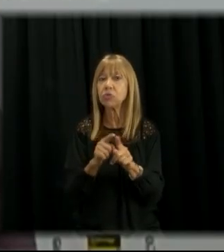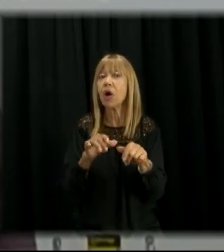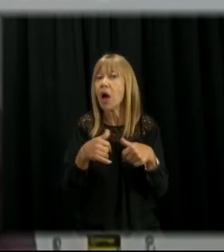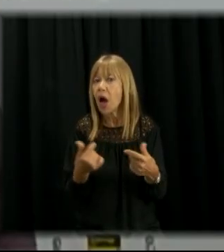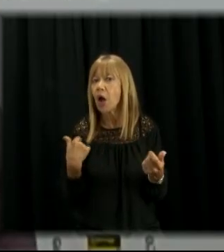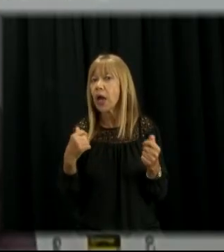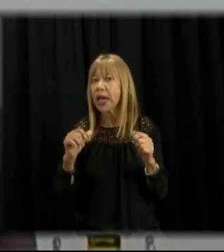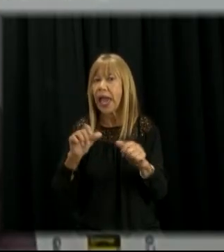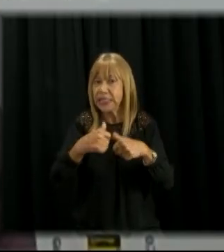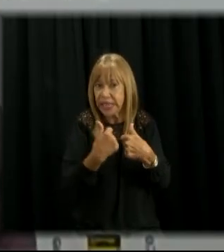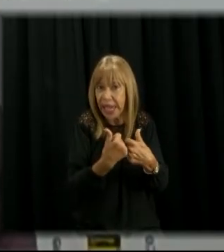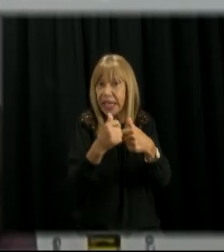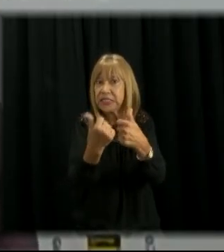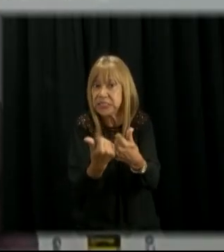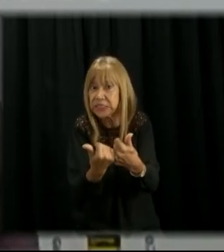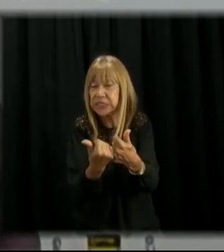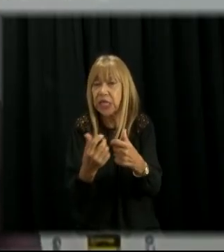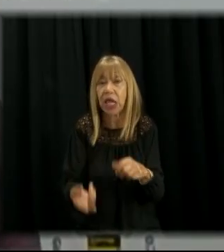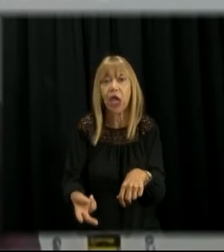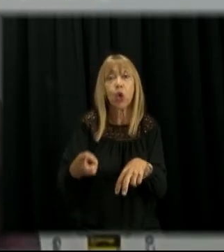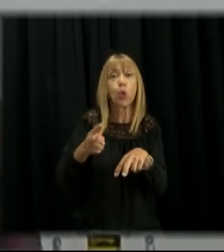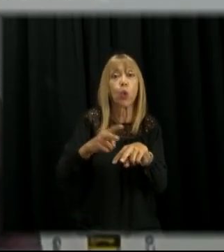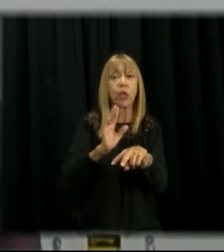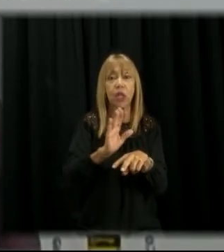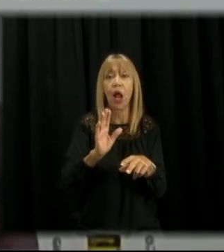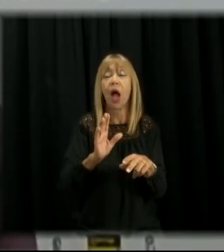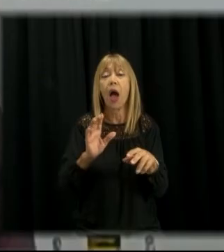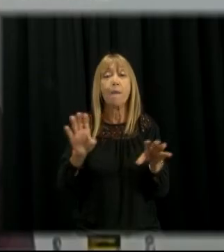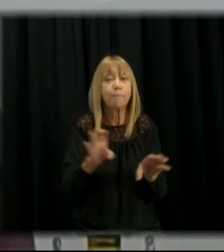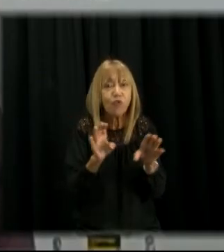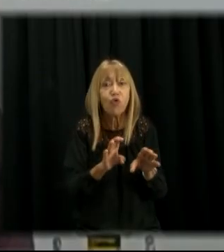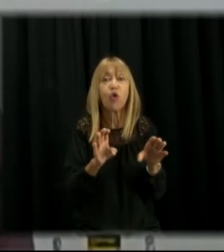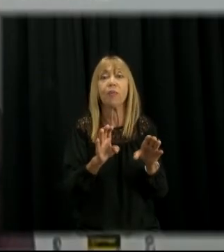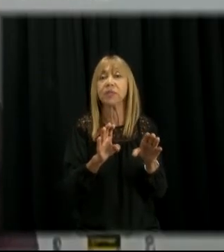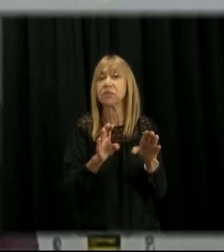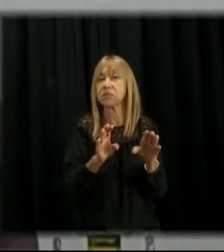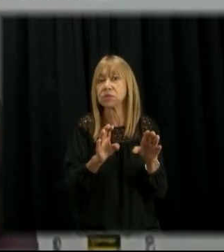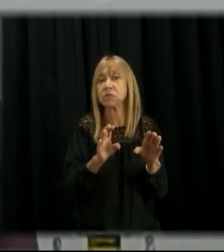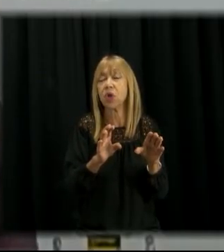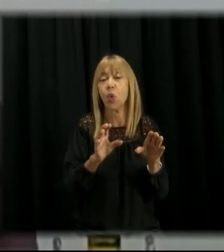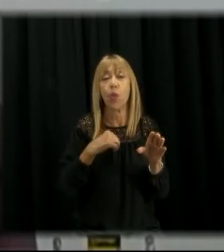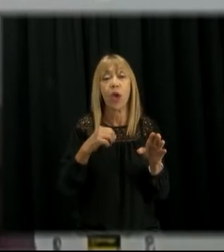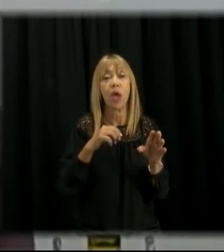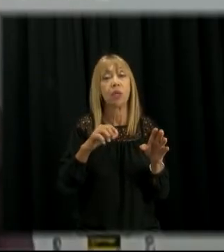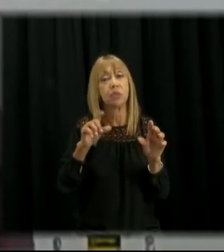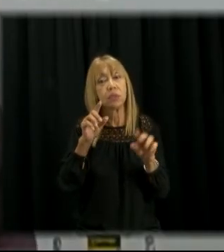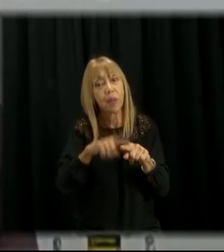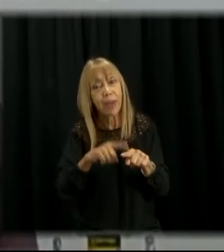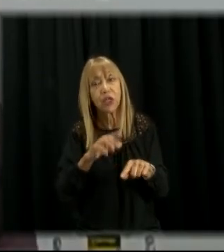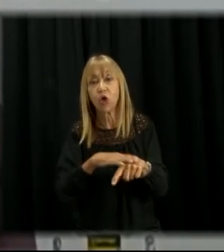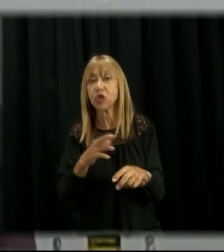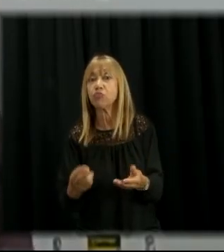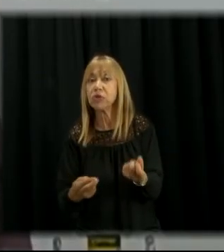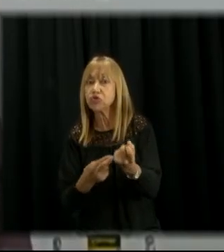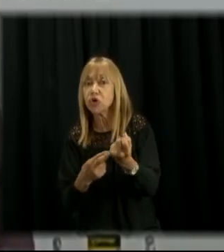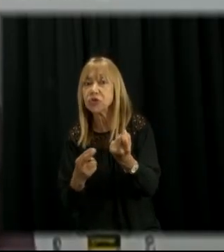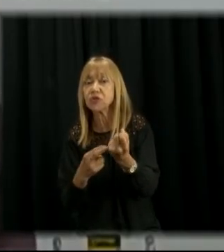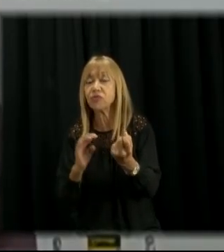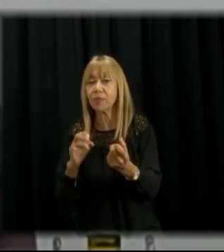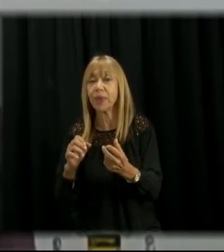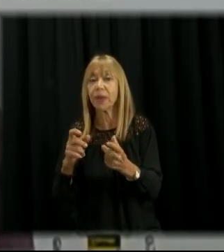también cómo la agencia puede aumentar su ejecución con respecto a los recursos que